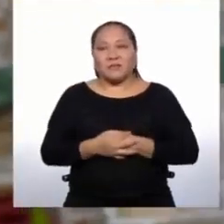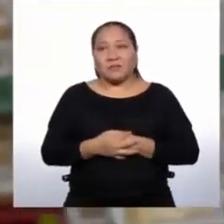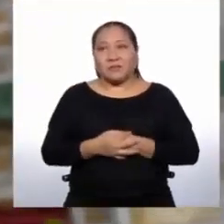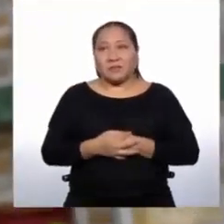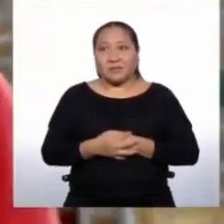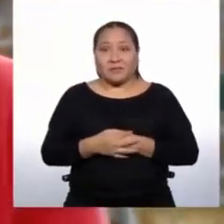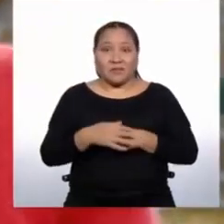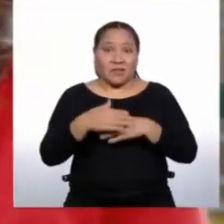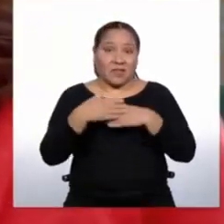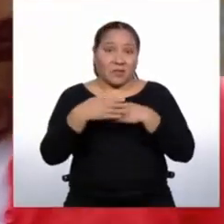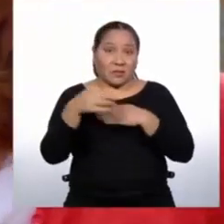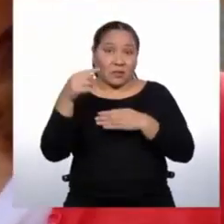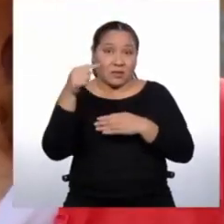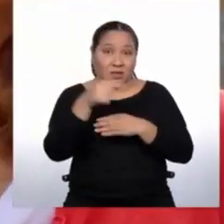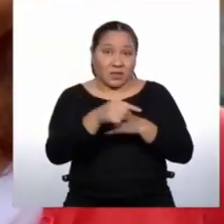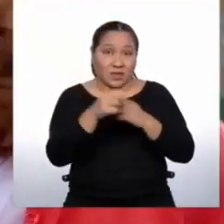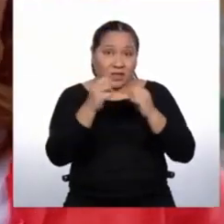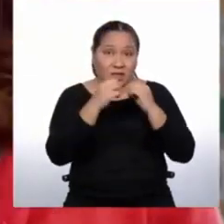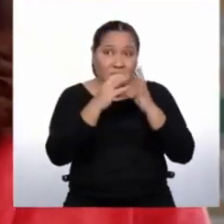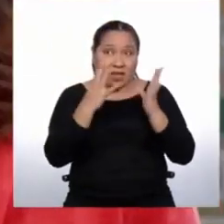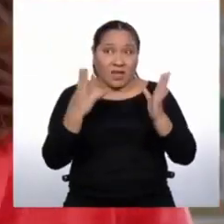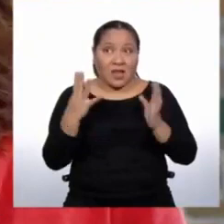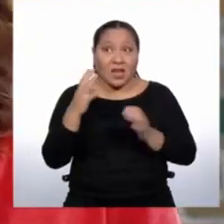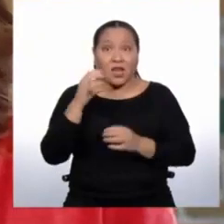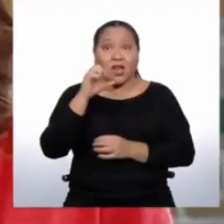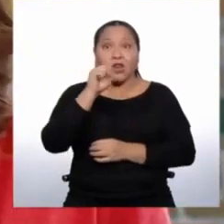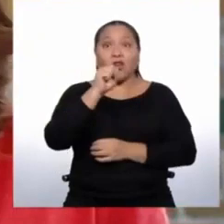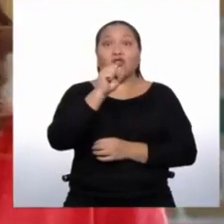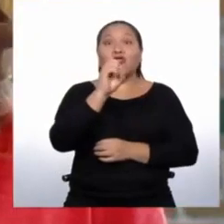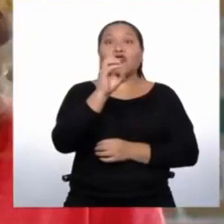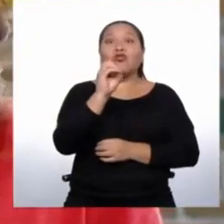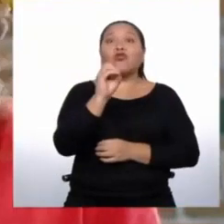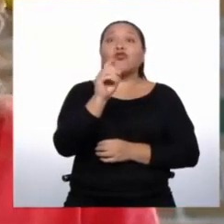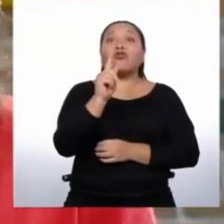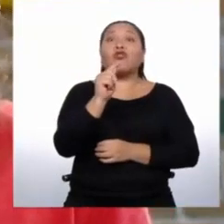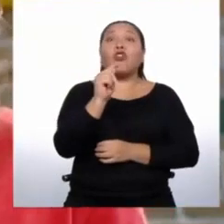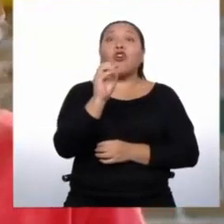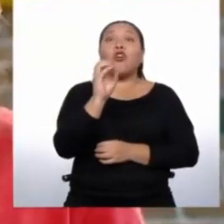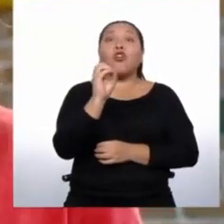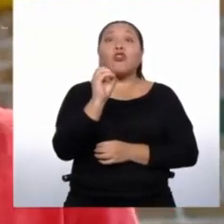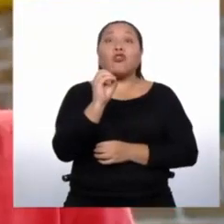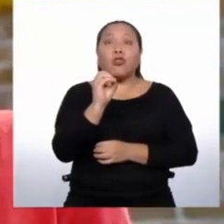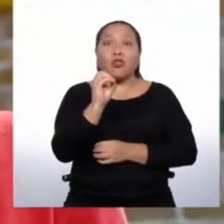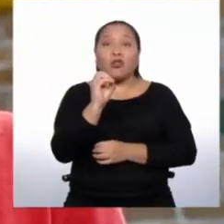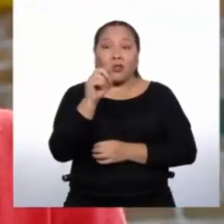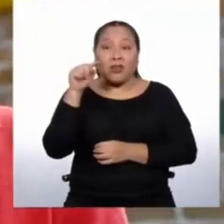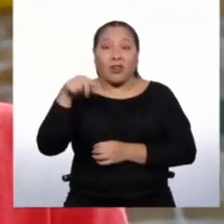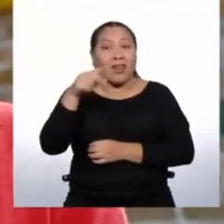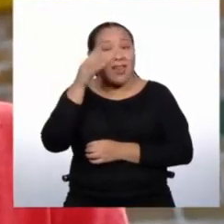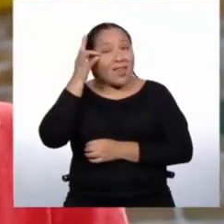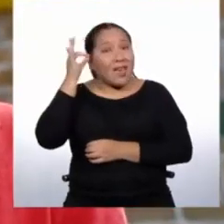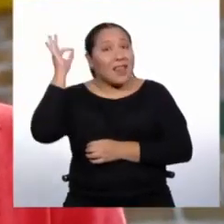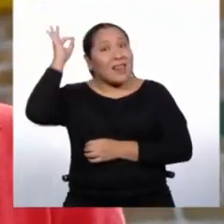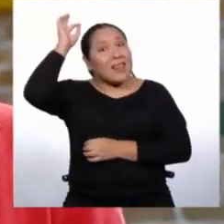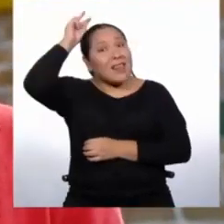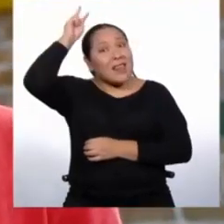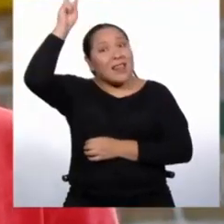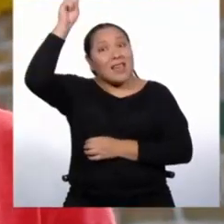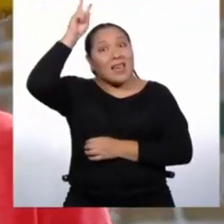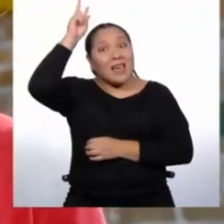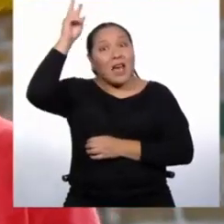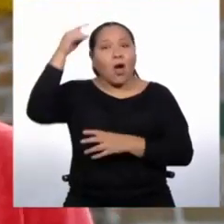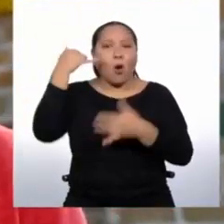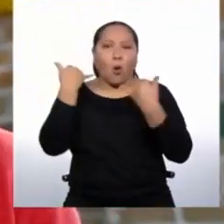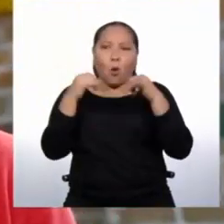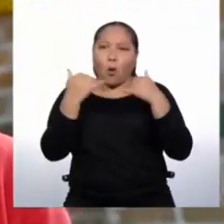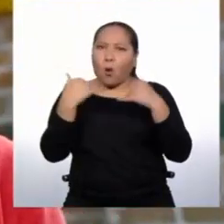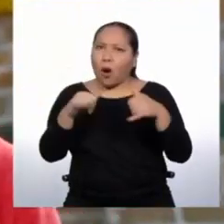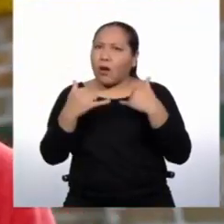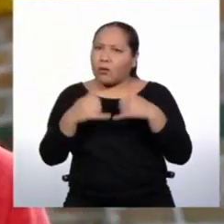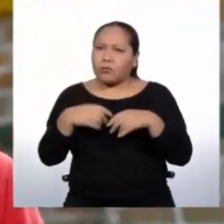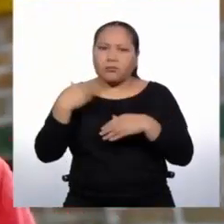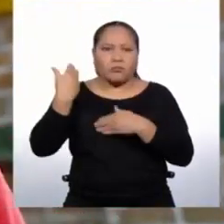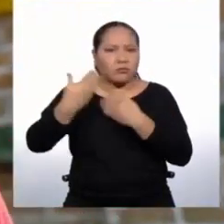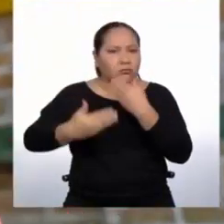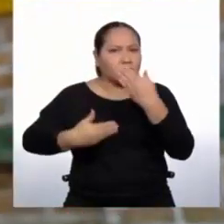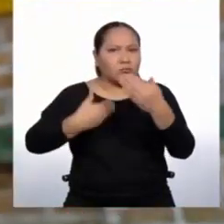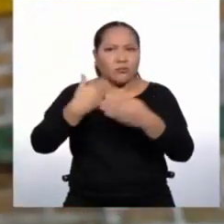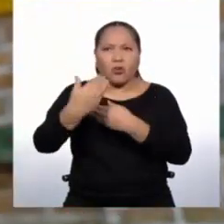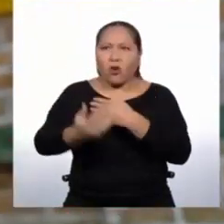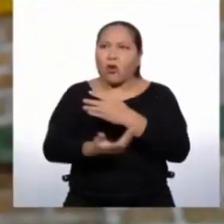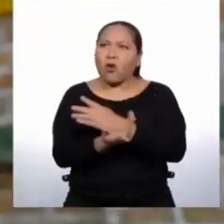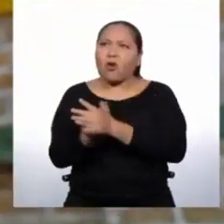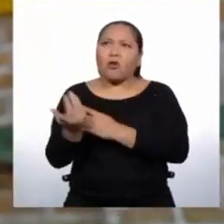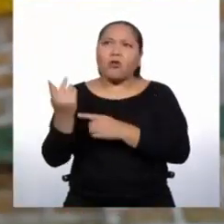Después de ese día, de Soto y el Inca jugaron al ajedrez cada tarde, y 2 meses después, el Inca Atahualpa era